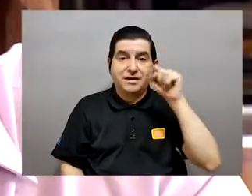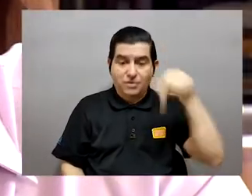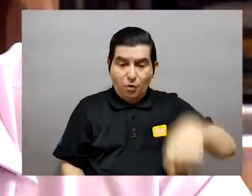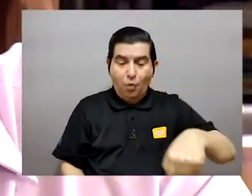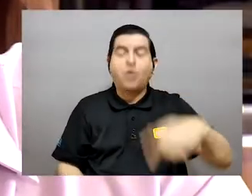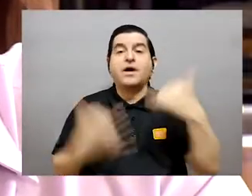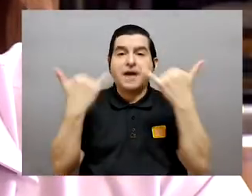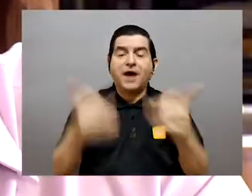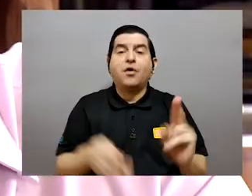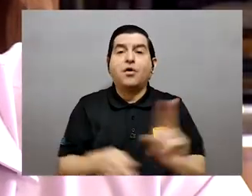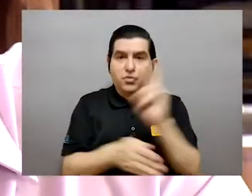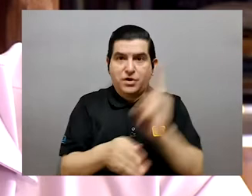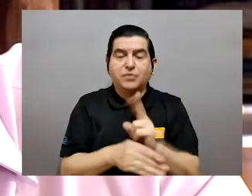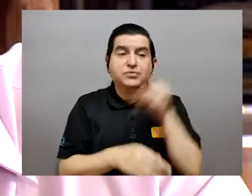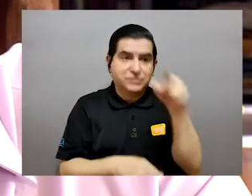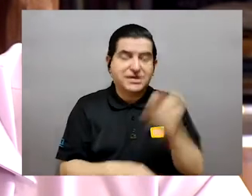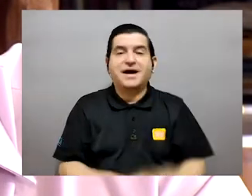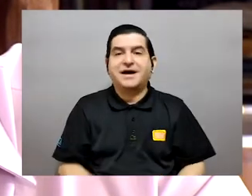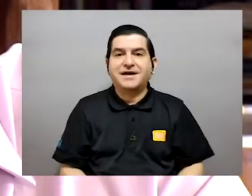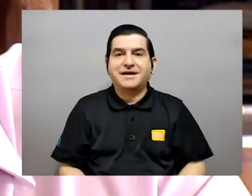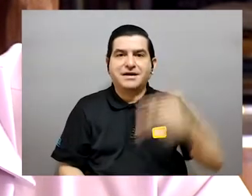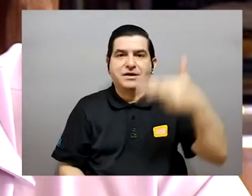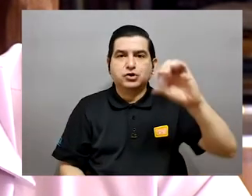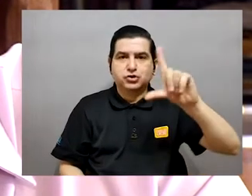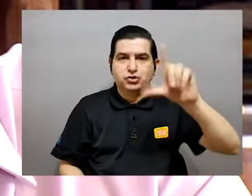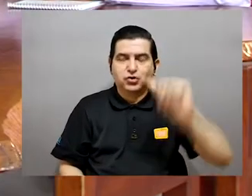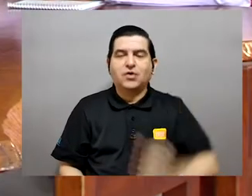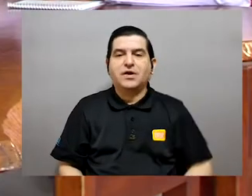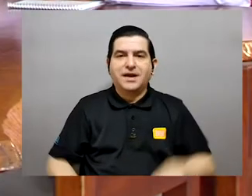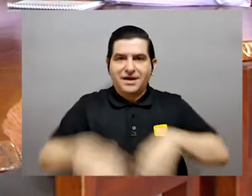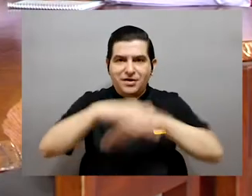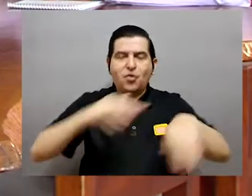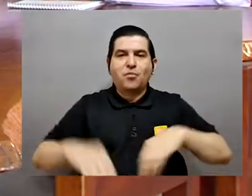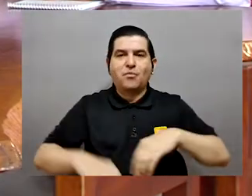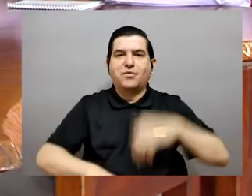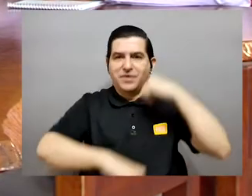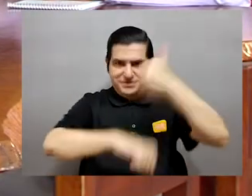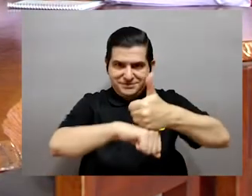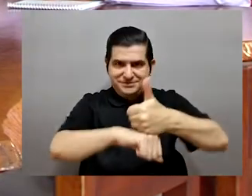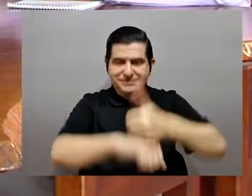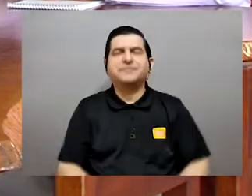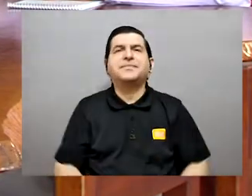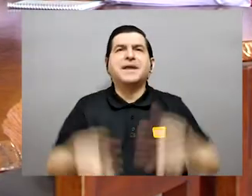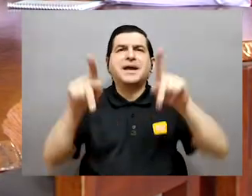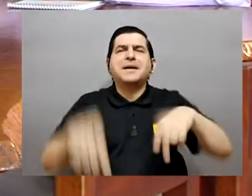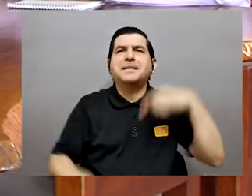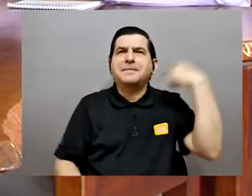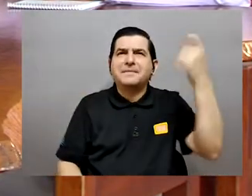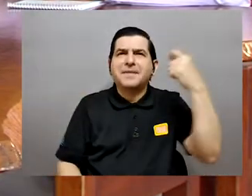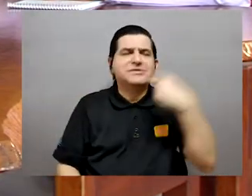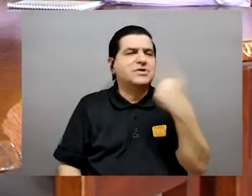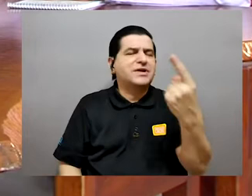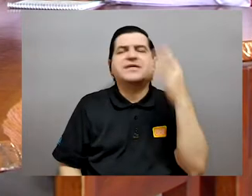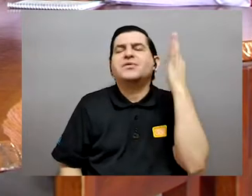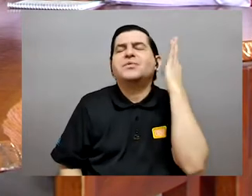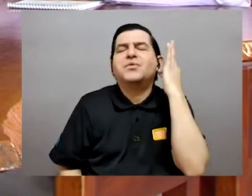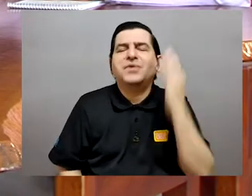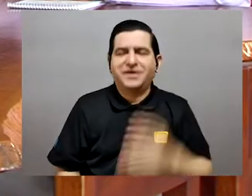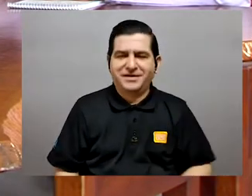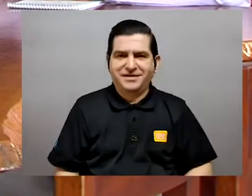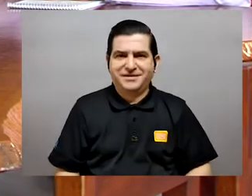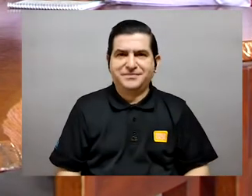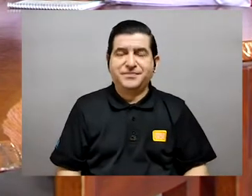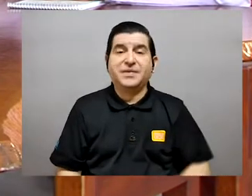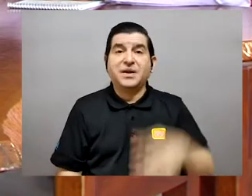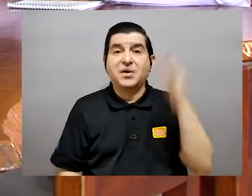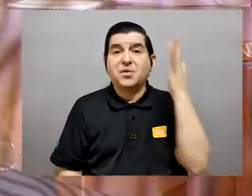aparece un fenotipo de la mujer costarricense en la obra de Paco Zúñiga, porque él estaba allá. Entonces yo decía, yo tengo que,